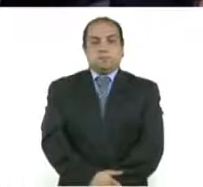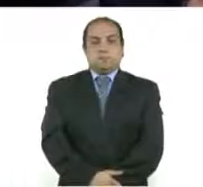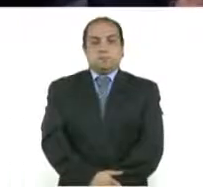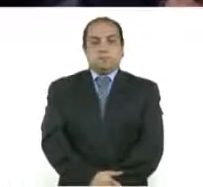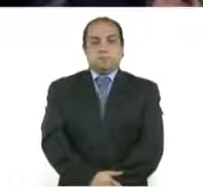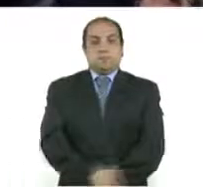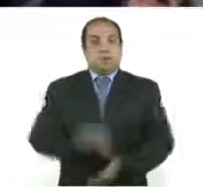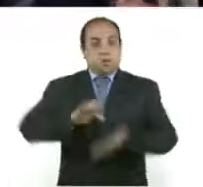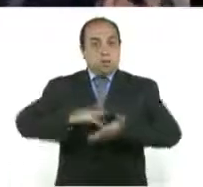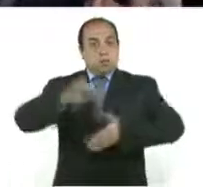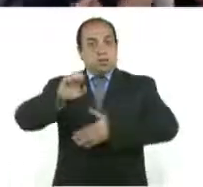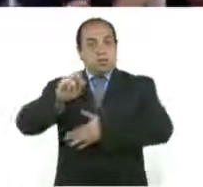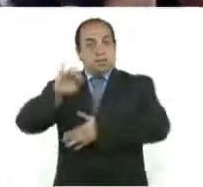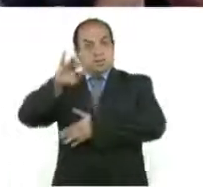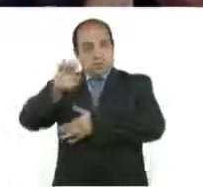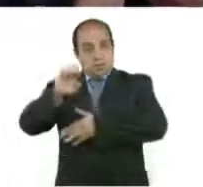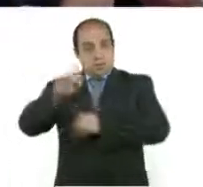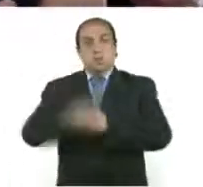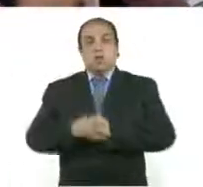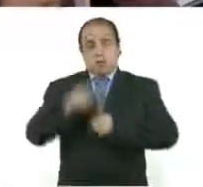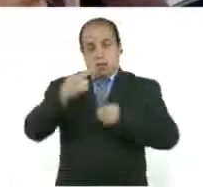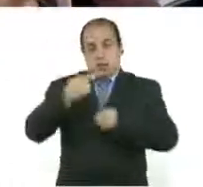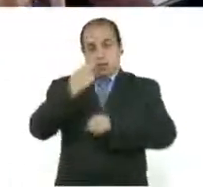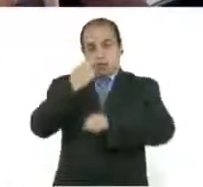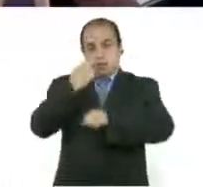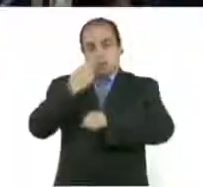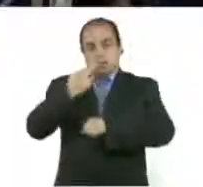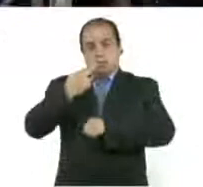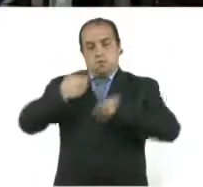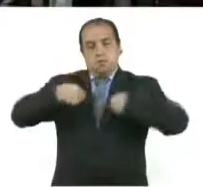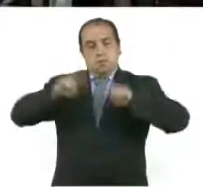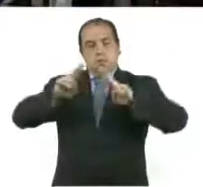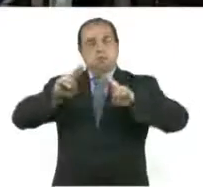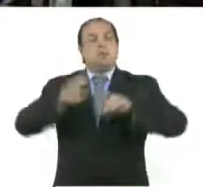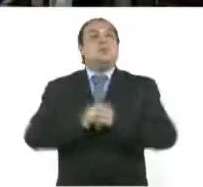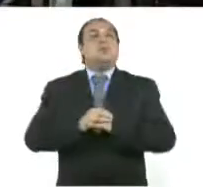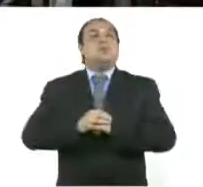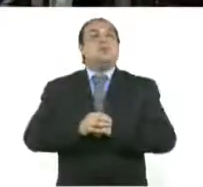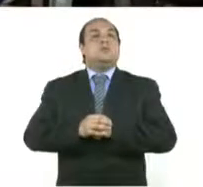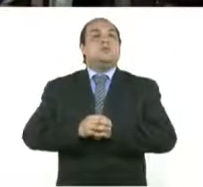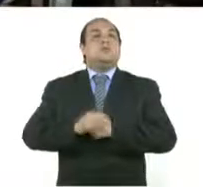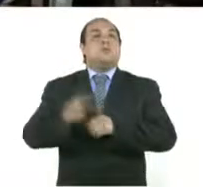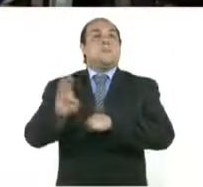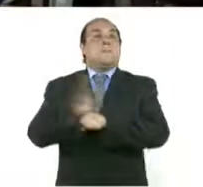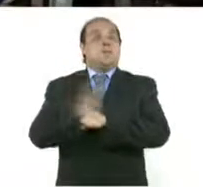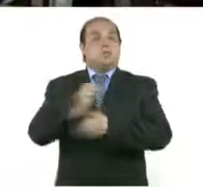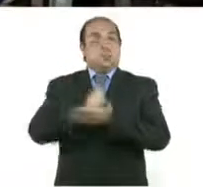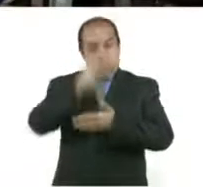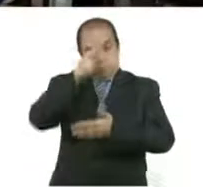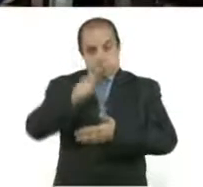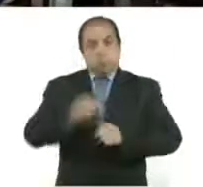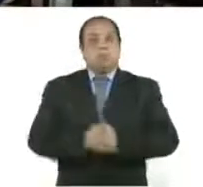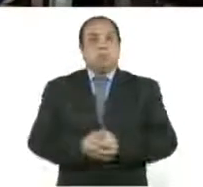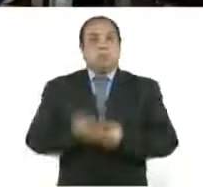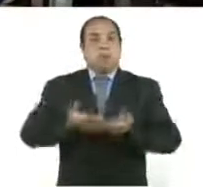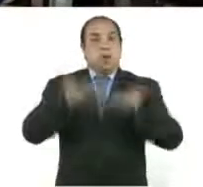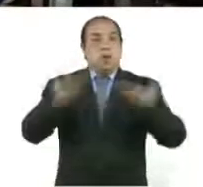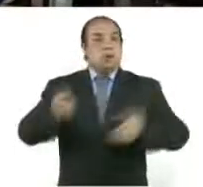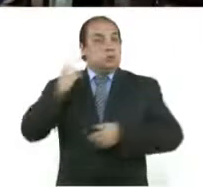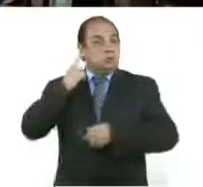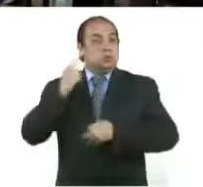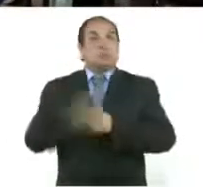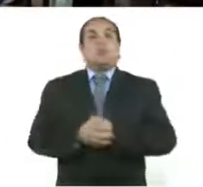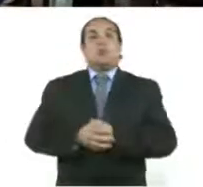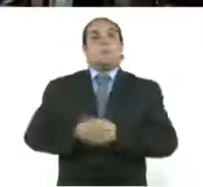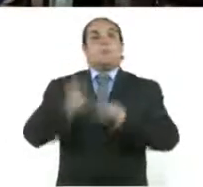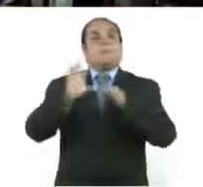Agradecemos a Stephanie Correa García, delegada de Bienestar en la Ciudad de México. A continuación escucharemos un mensaje de María del